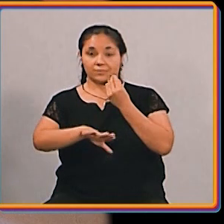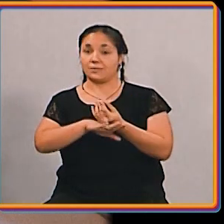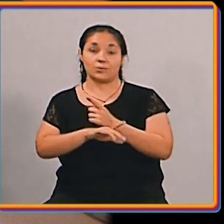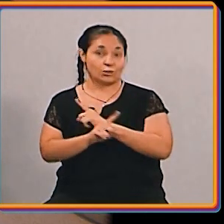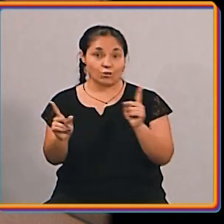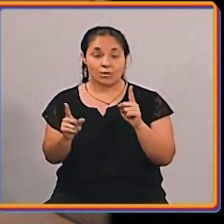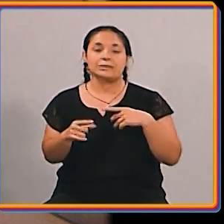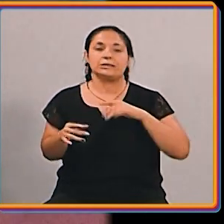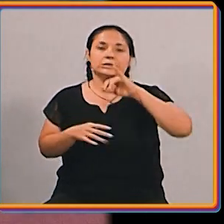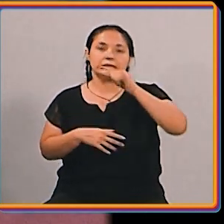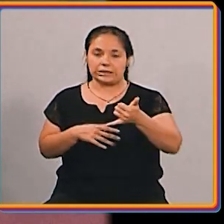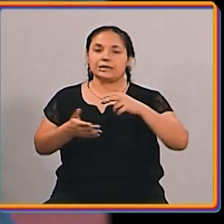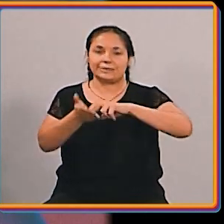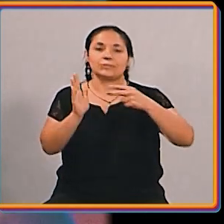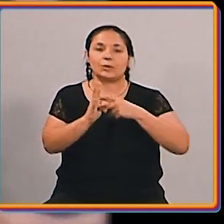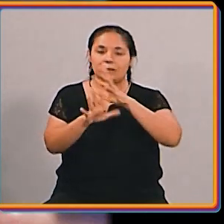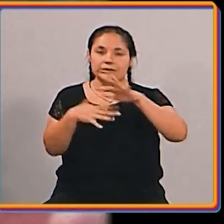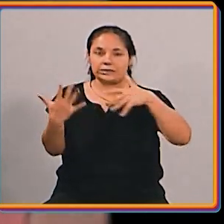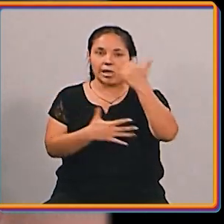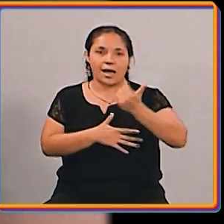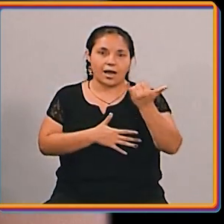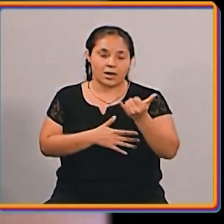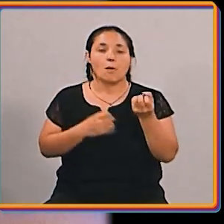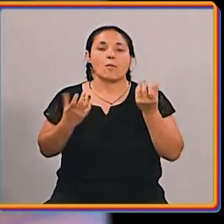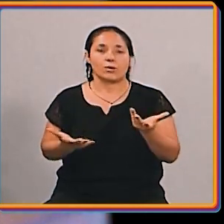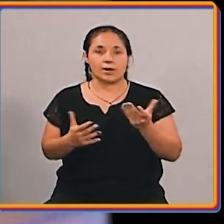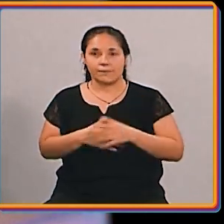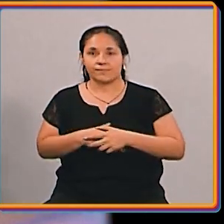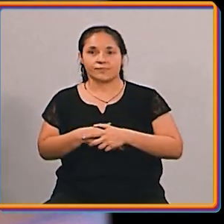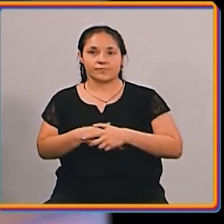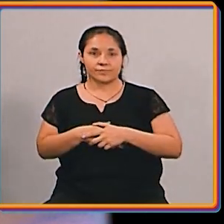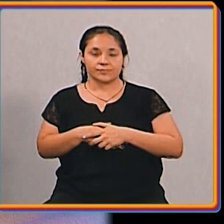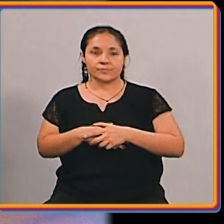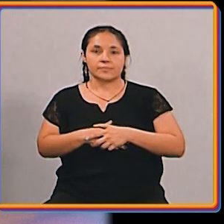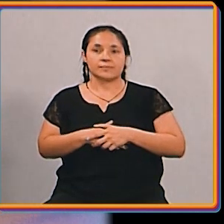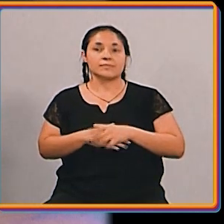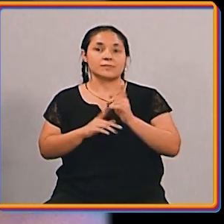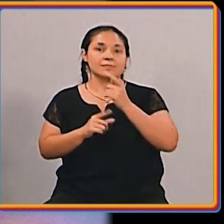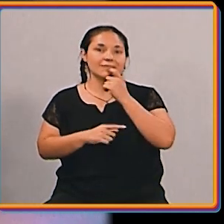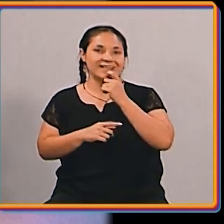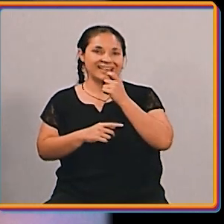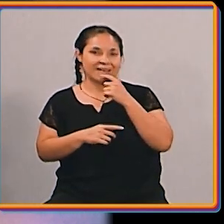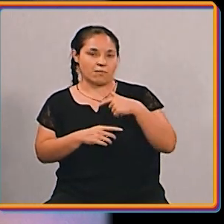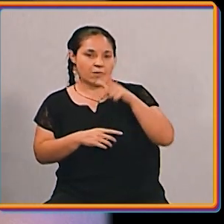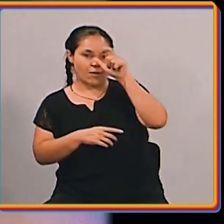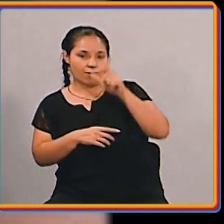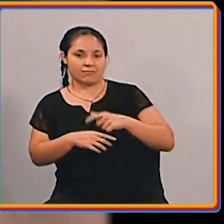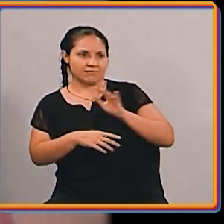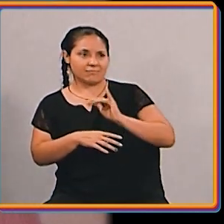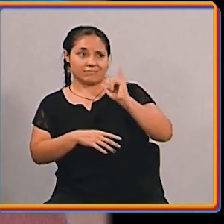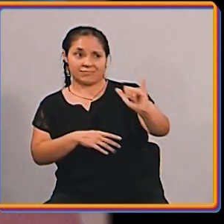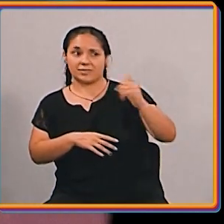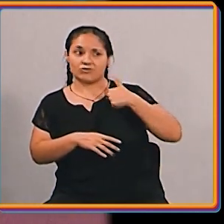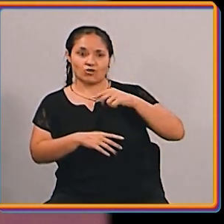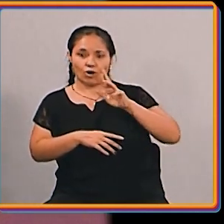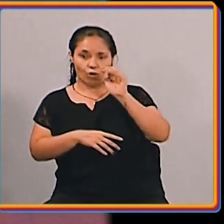no sucede, lo que hay sí es un conflicto por poner en vereda, digamos, a esa institución o